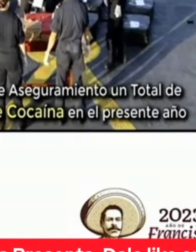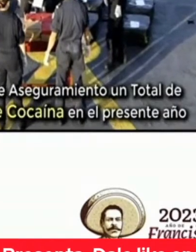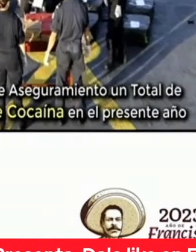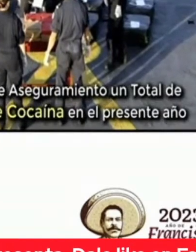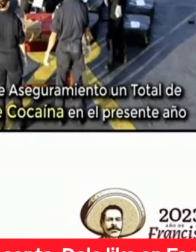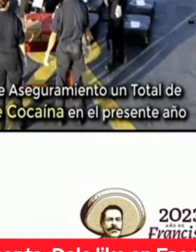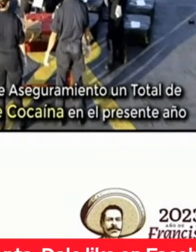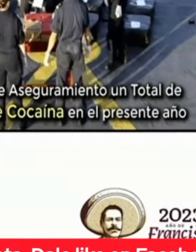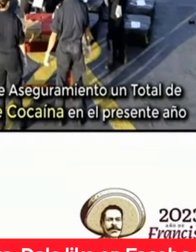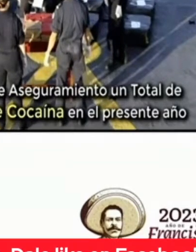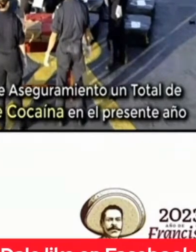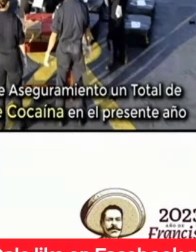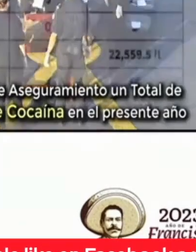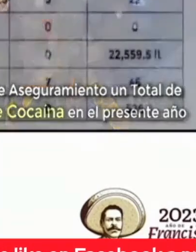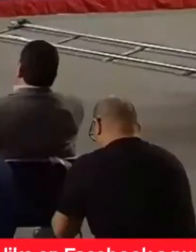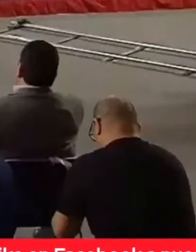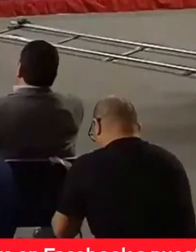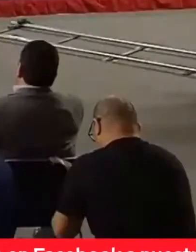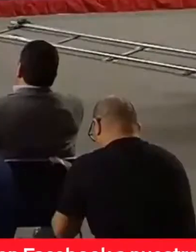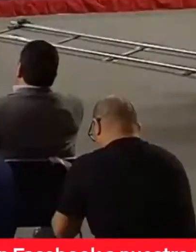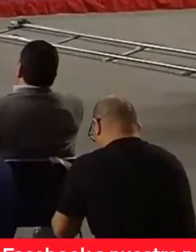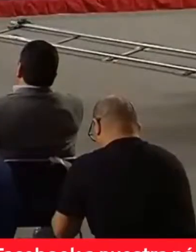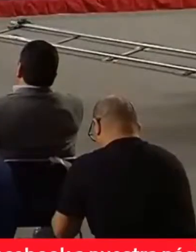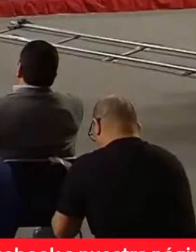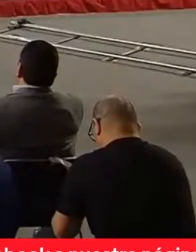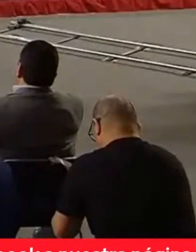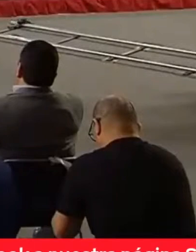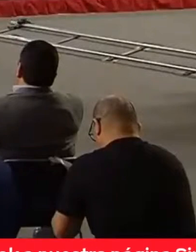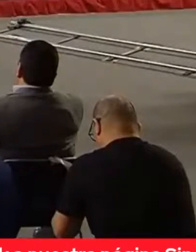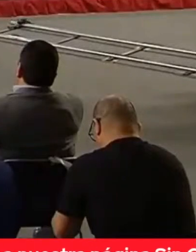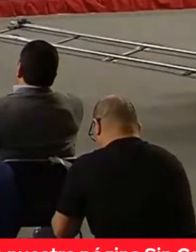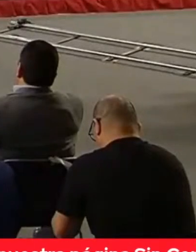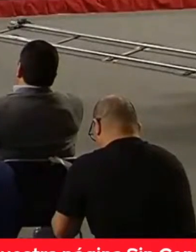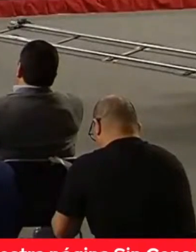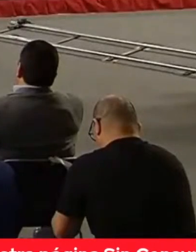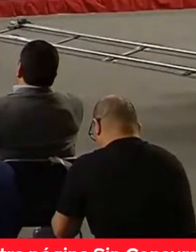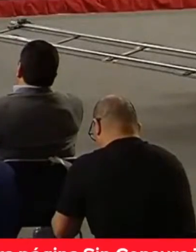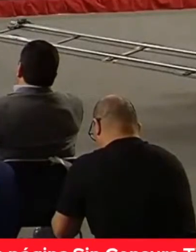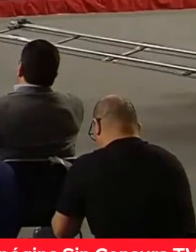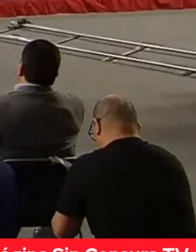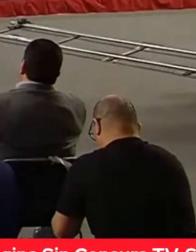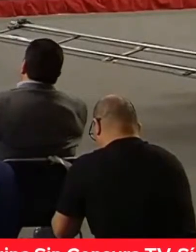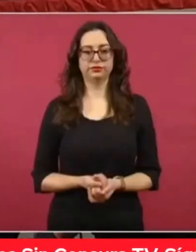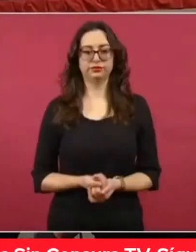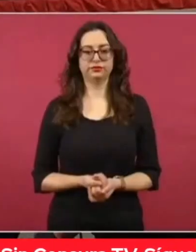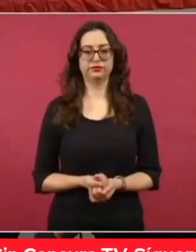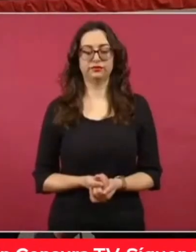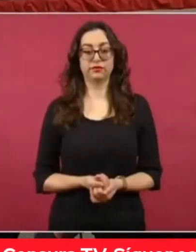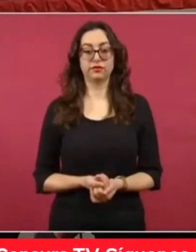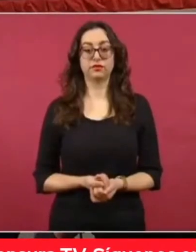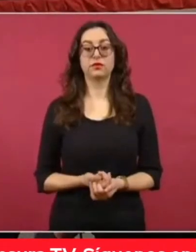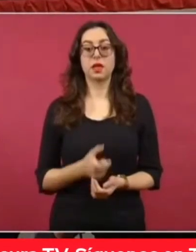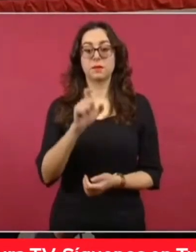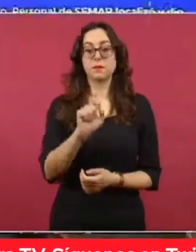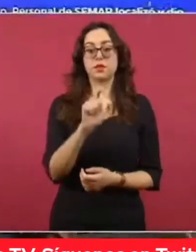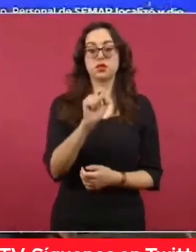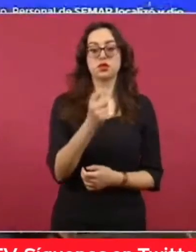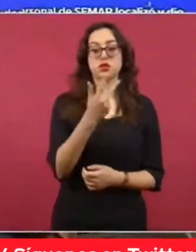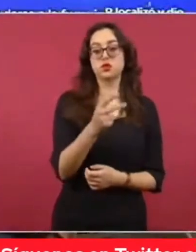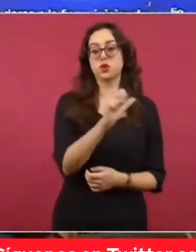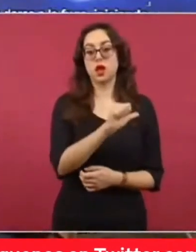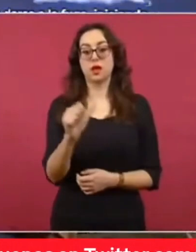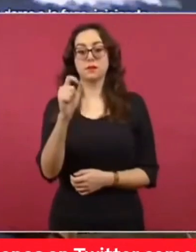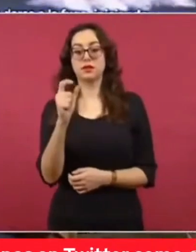Eso es todo lo que se llevan lo que va del año la que sigue y Esto fue otro evento entre el 28 y el 29 de abril se